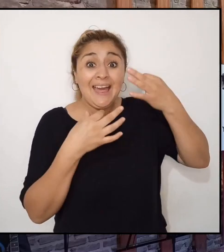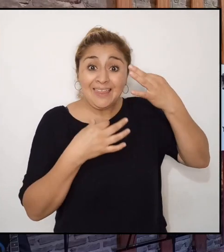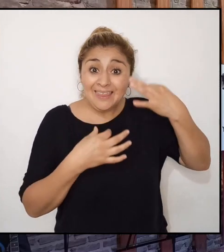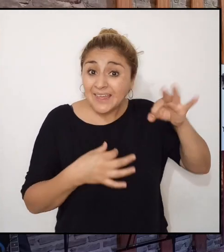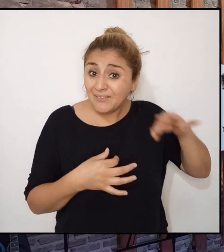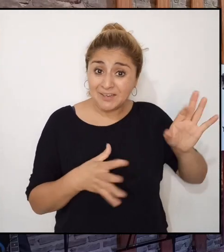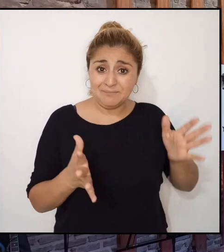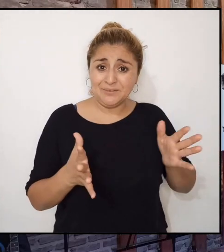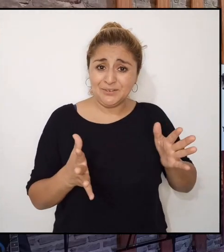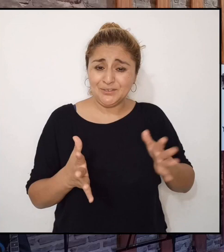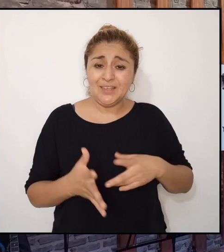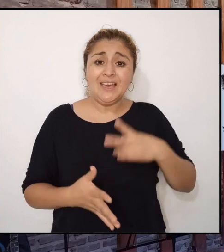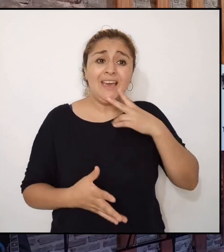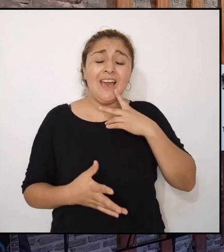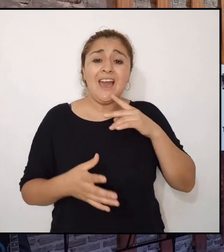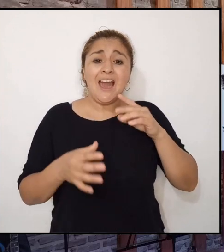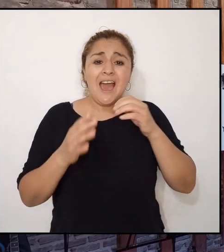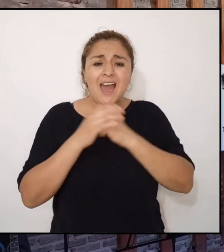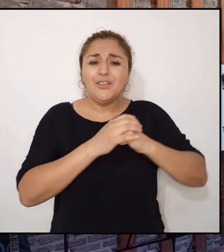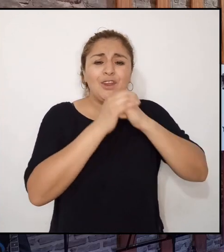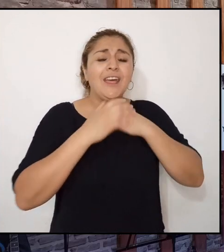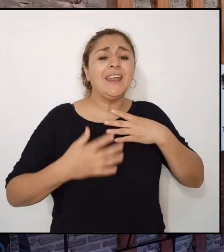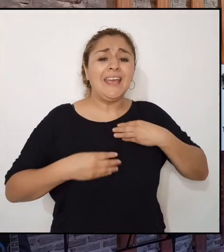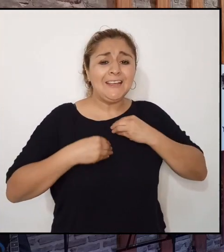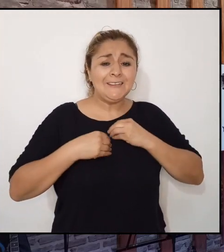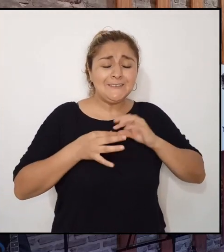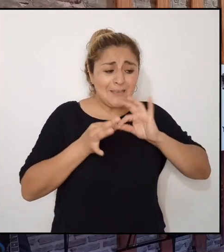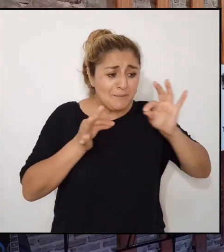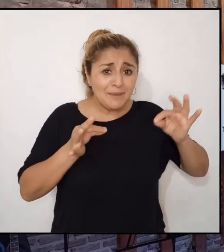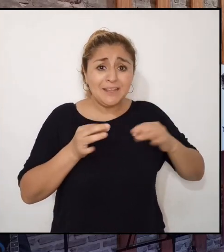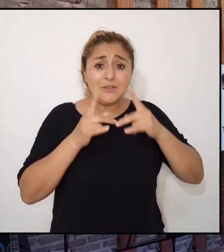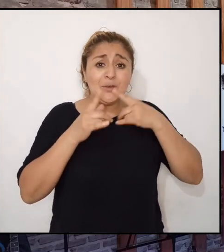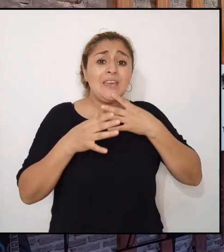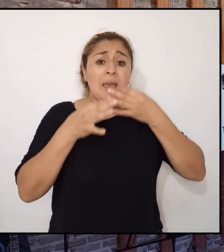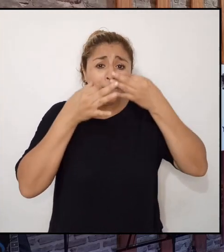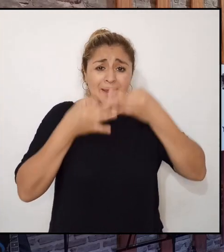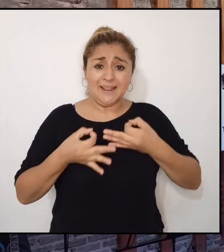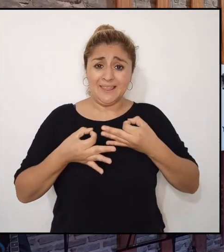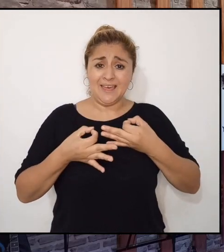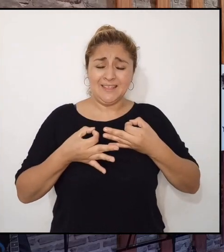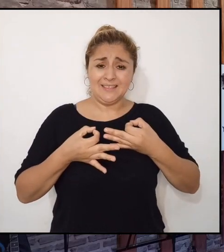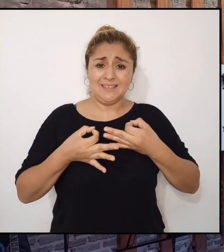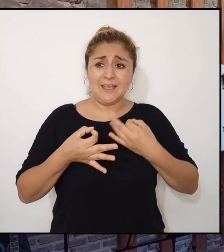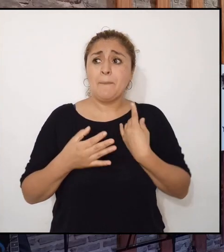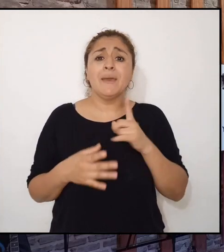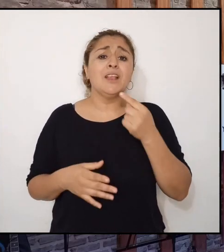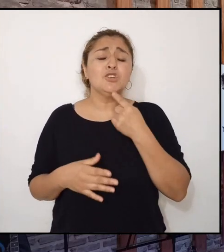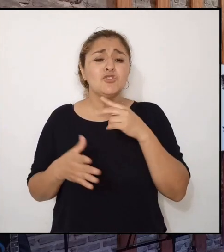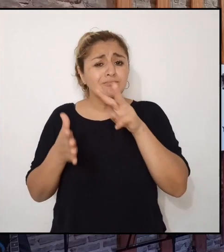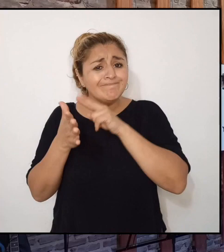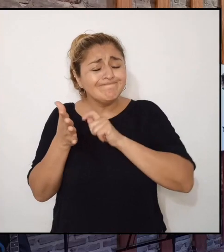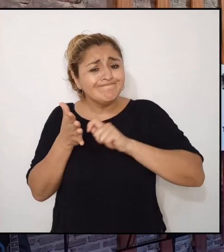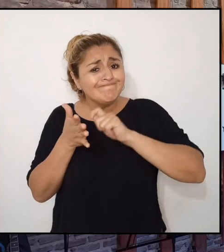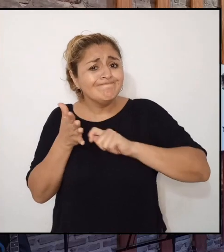Yo escribí esto, ¿no? No podés adorar a quien no conoces.